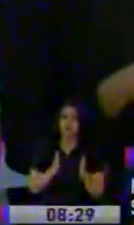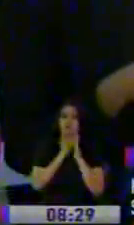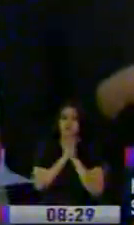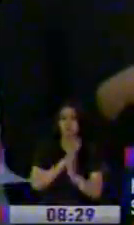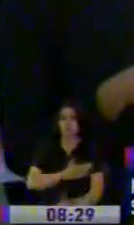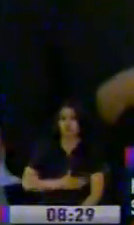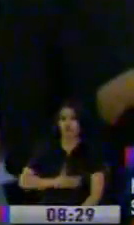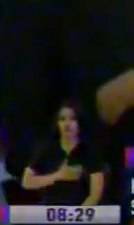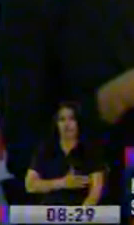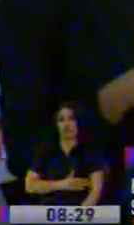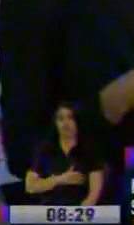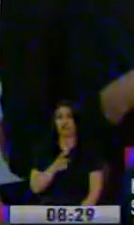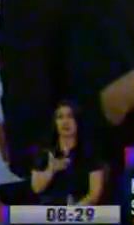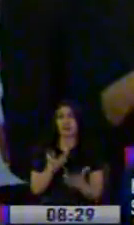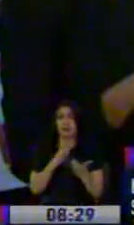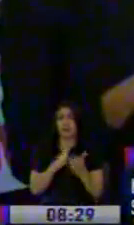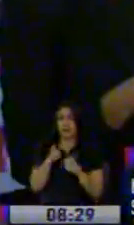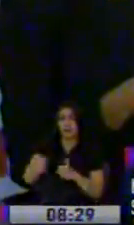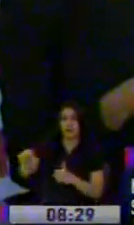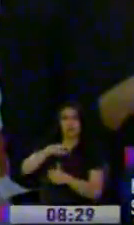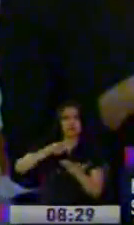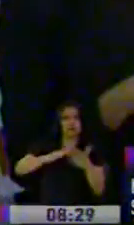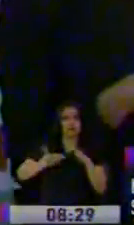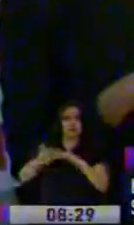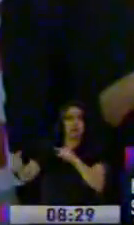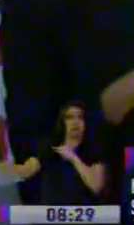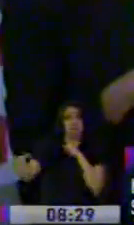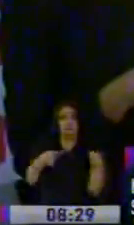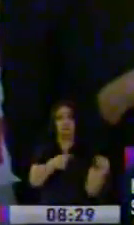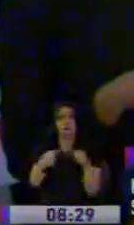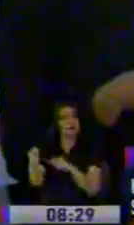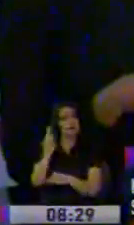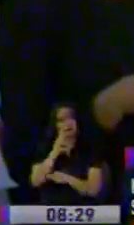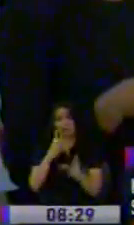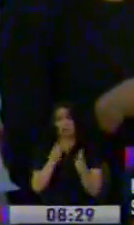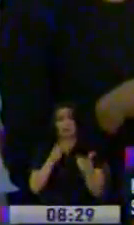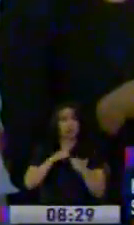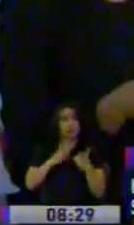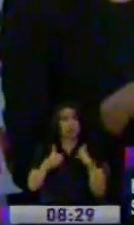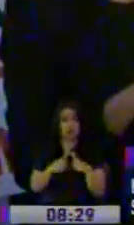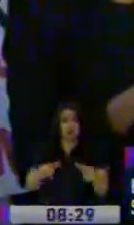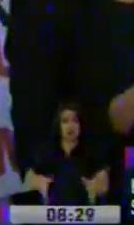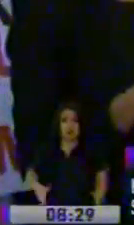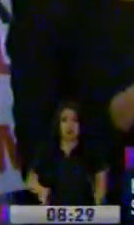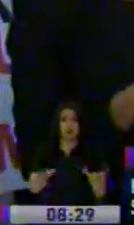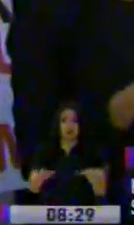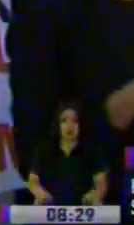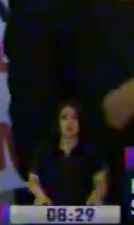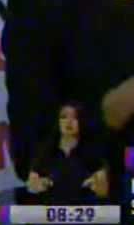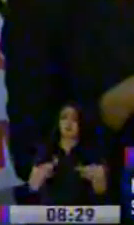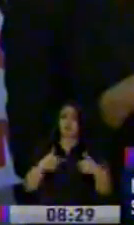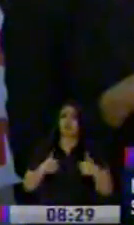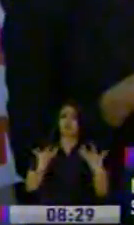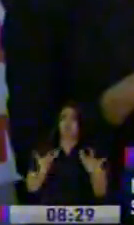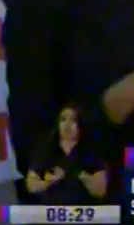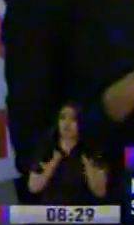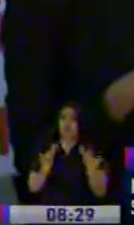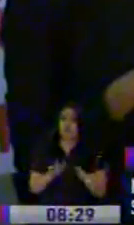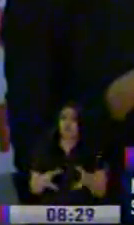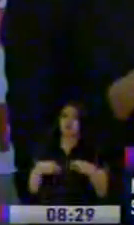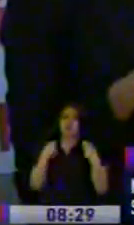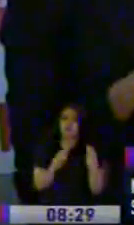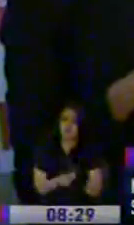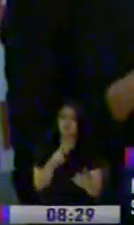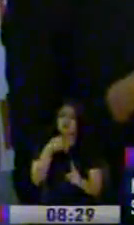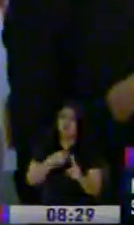no queremos problemas con la comunidad, nosotros tenemos muchos problemas por lo que estamos ahí invadiendo, nosotros ya queremos que nos entregue el mercado,